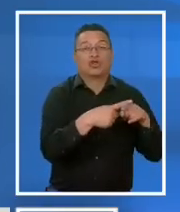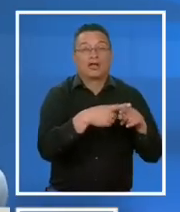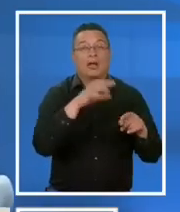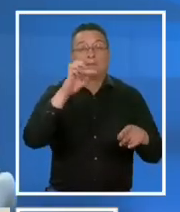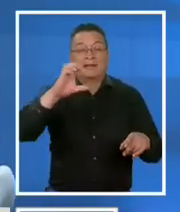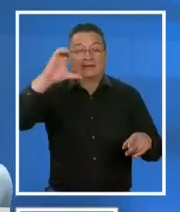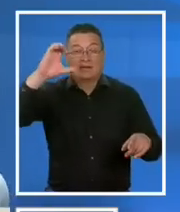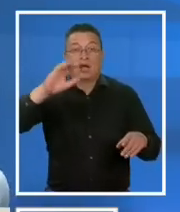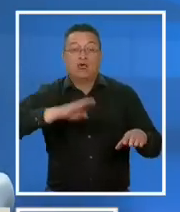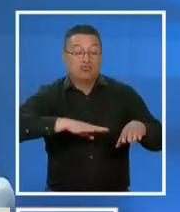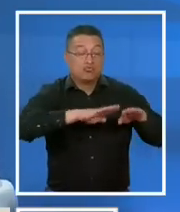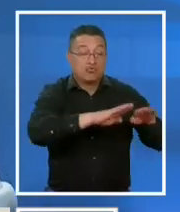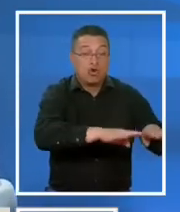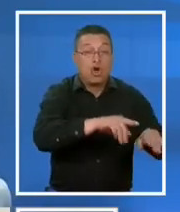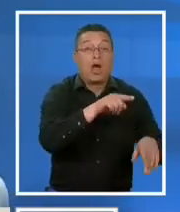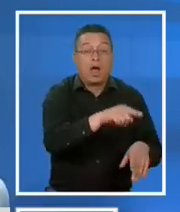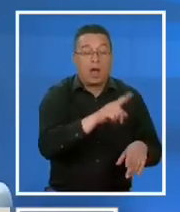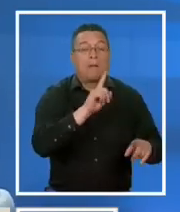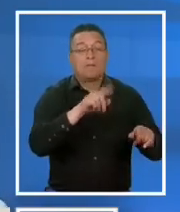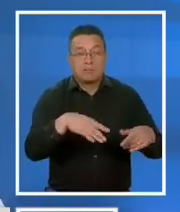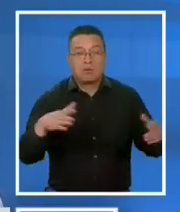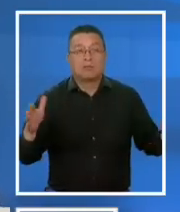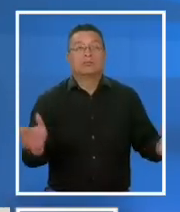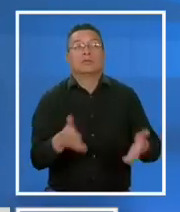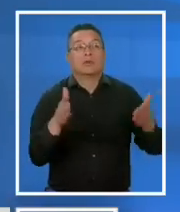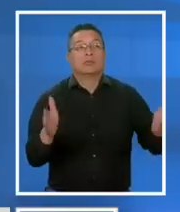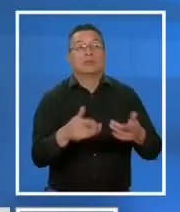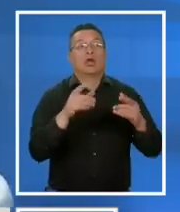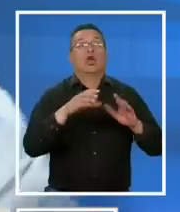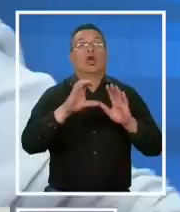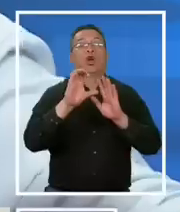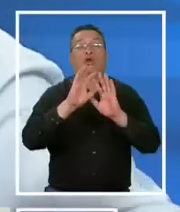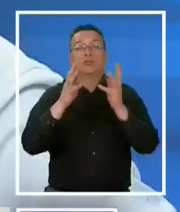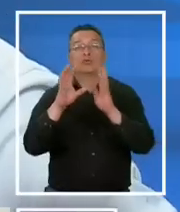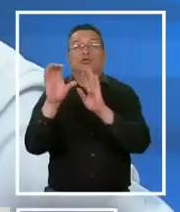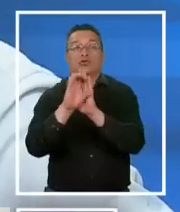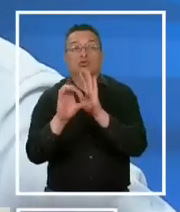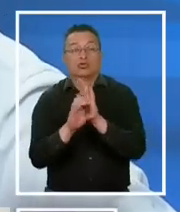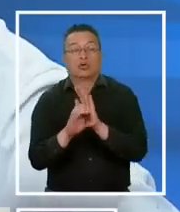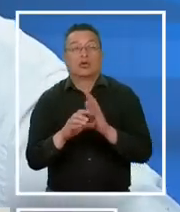del partido comunista que efectivamente siguen empujando una convención